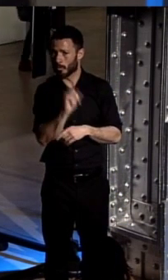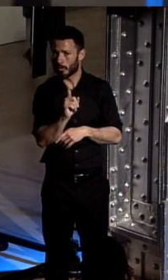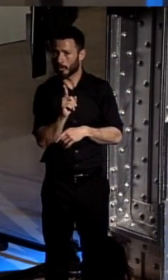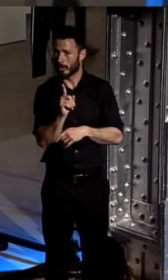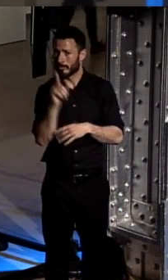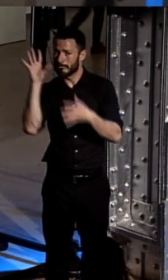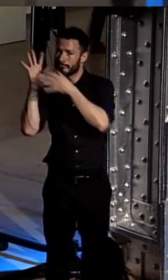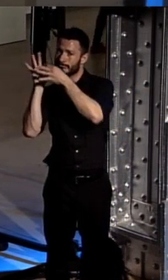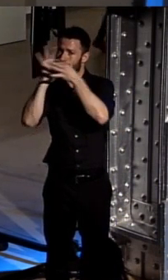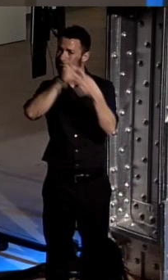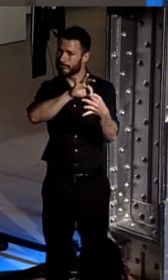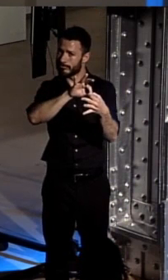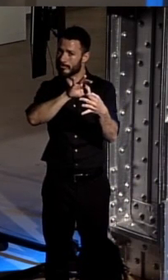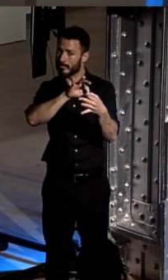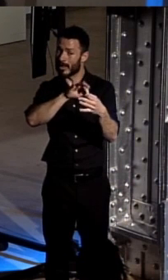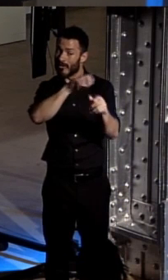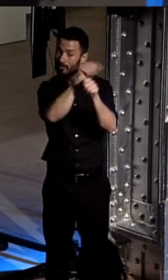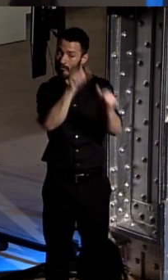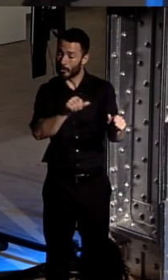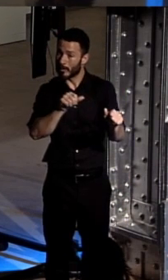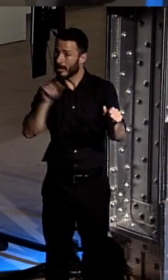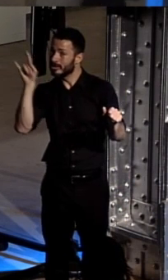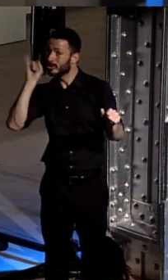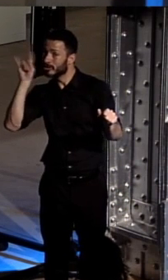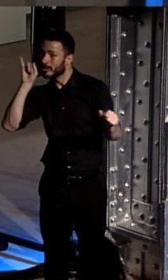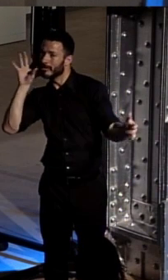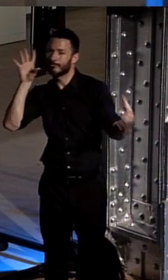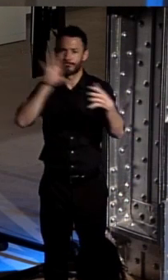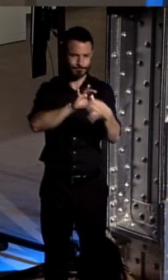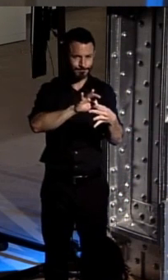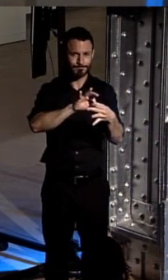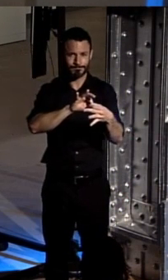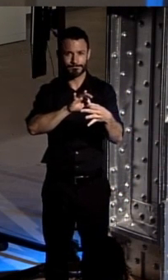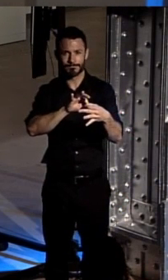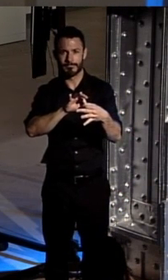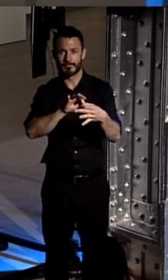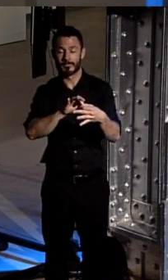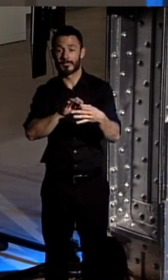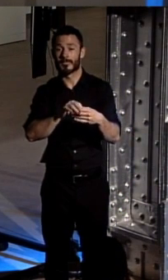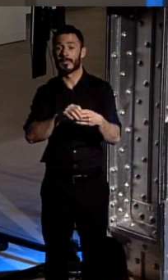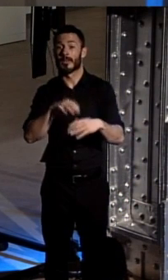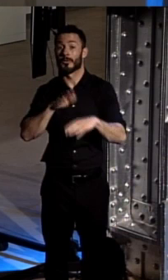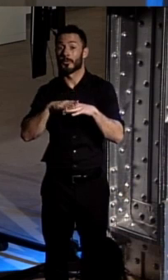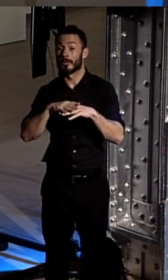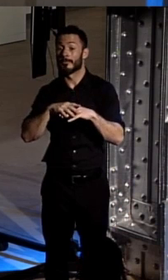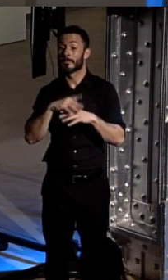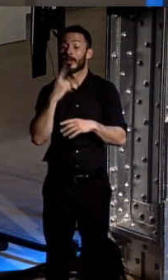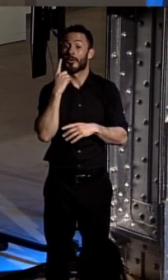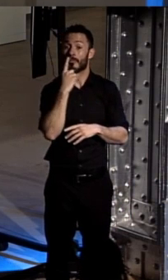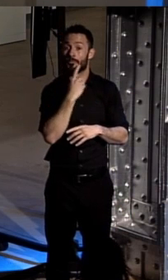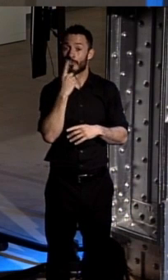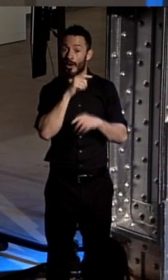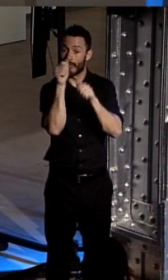de correspondencia entre las formas y los sonidos. ¿Y cuál es esa correspondencia? ¿Qué es lo que lo dicta? Que la boca que produce